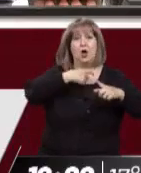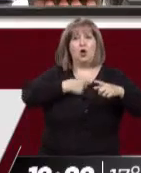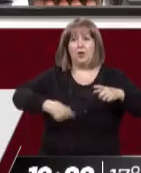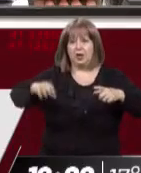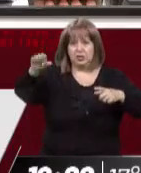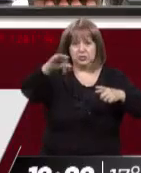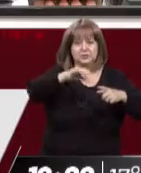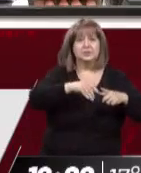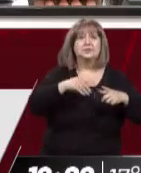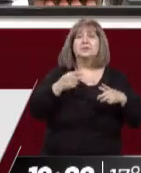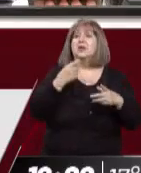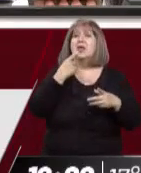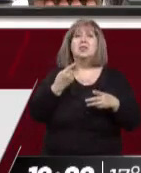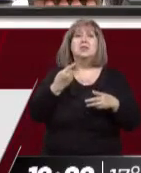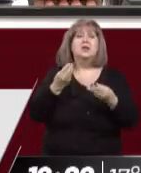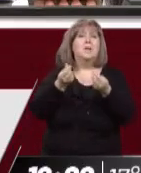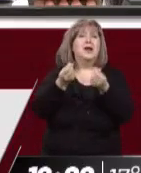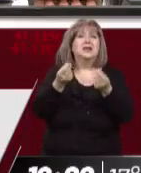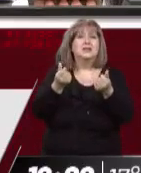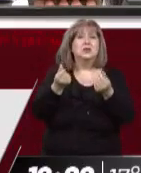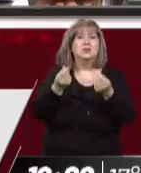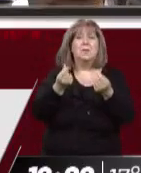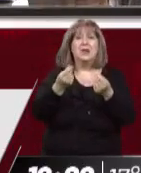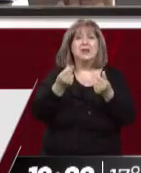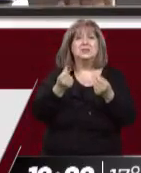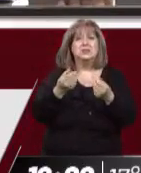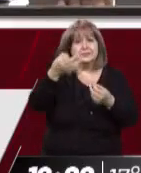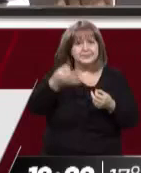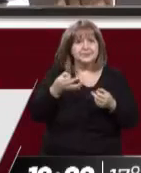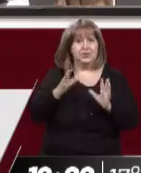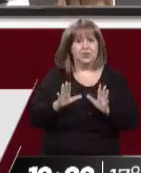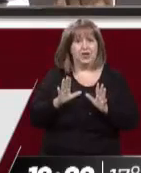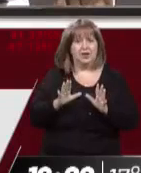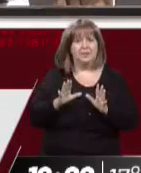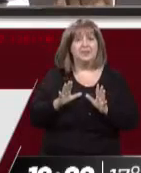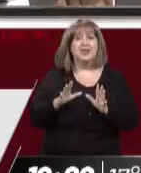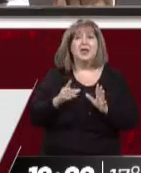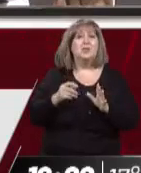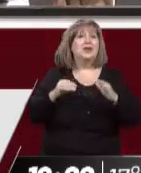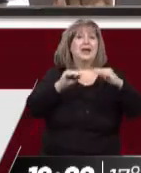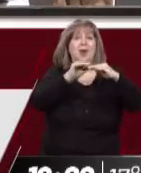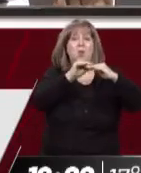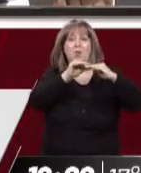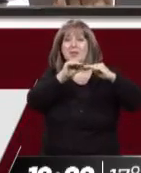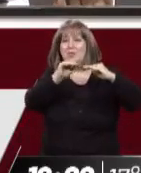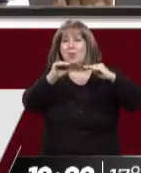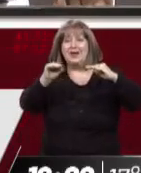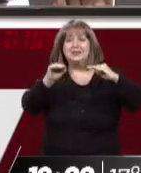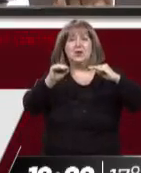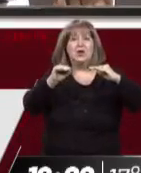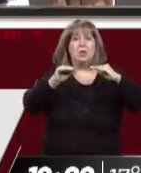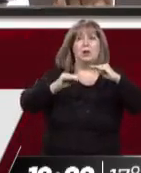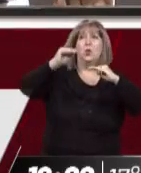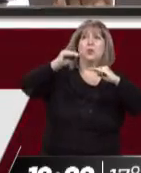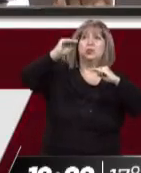tratar lo del precio justo? De los precios, independientemente de los precios justos, sino de llevar a un nivel, poner, congelar